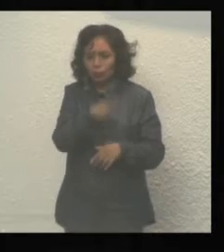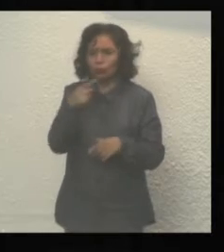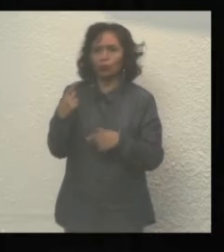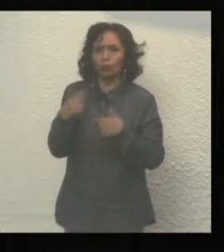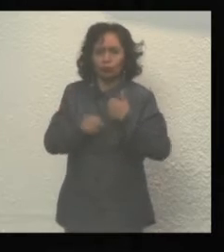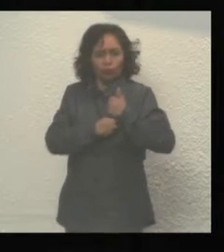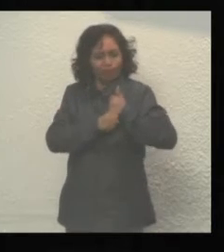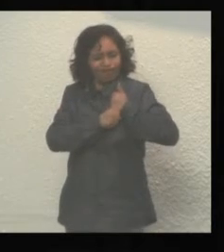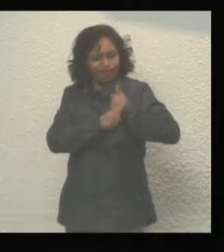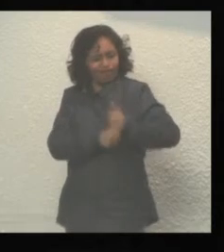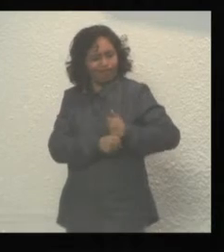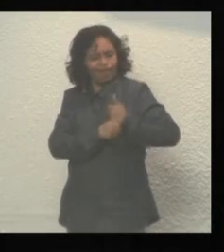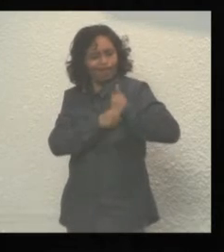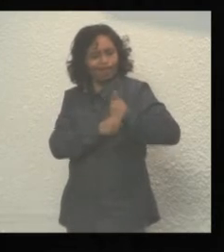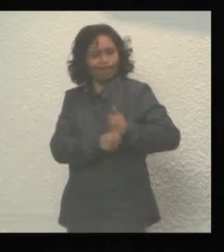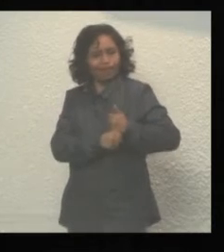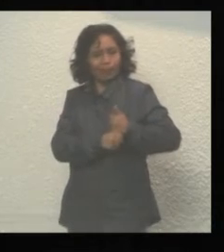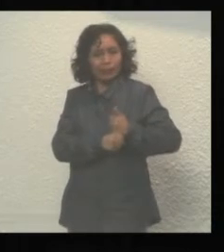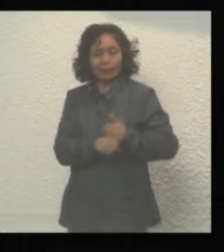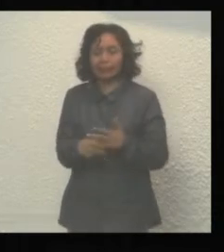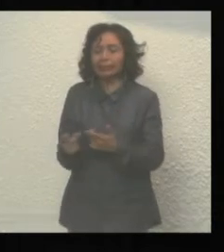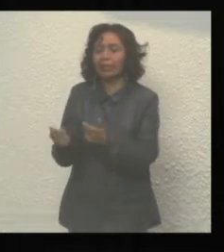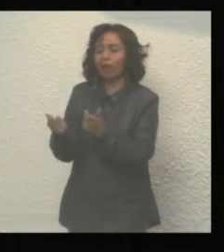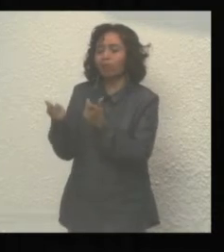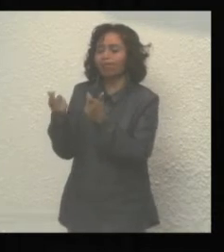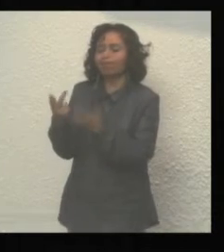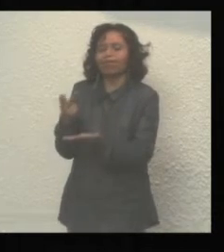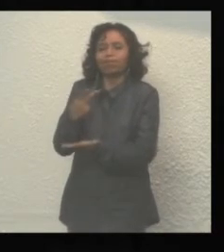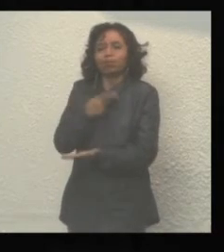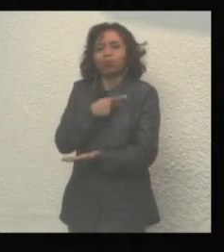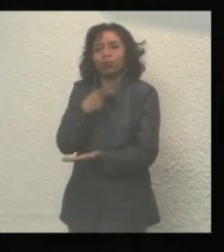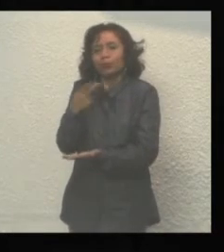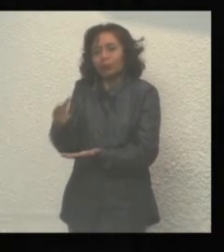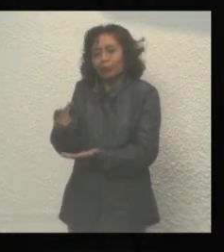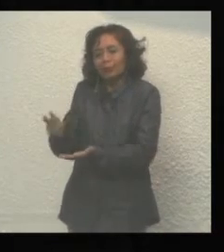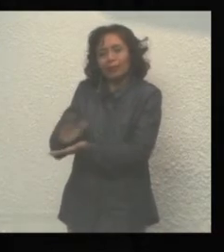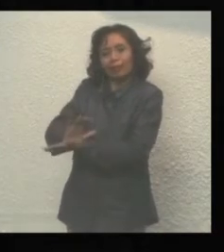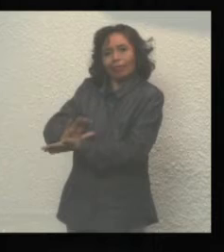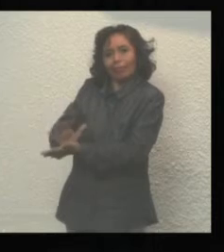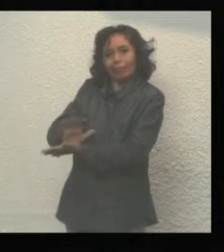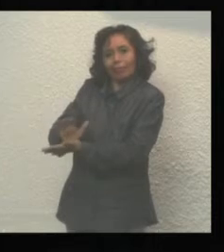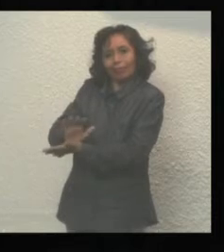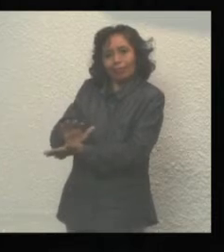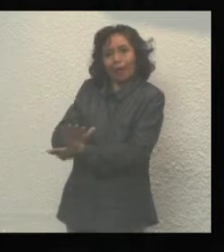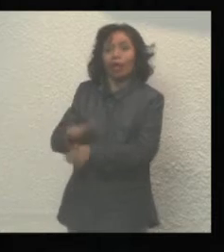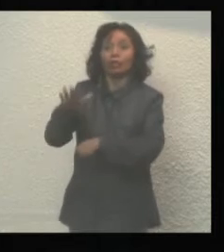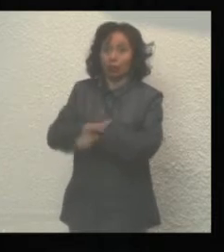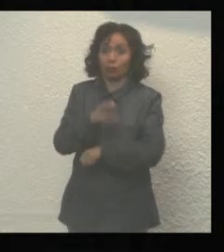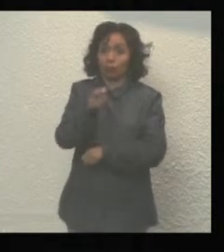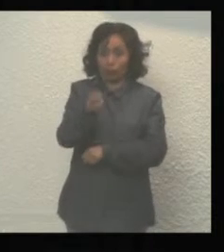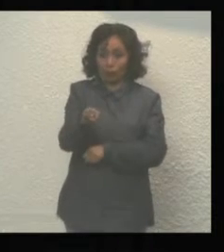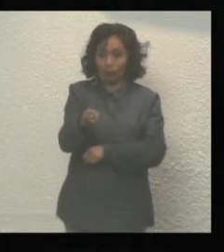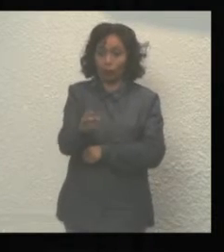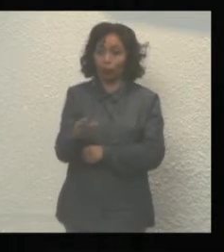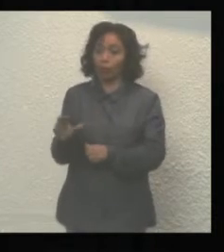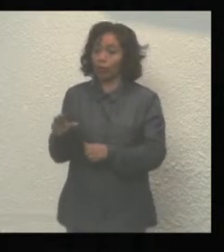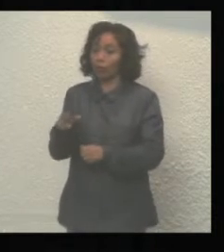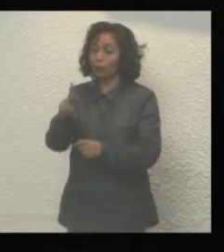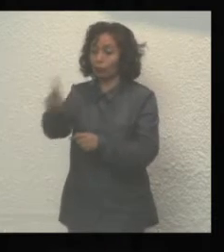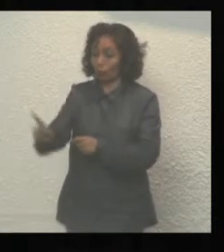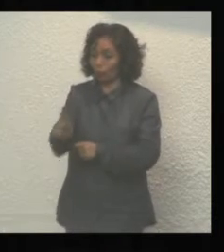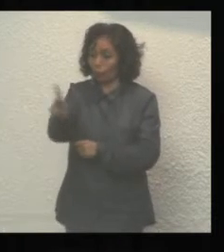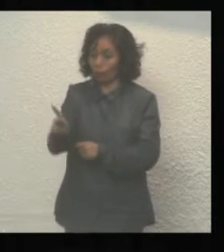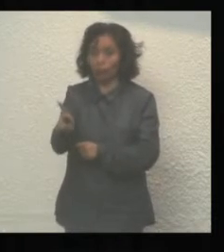de las comunidades es la pobreza y la marginación. Y por eso, junto con las comunidades